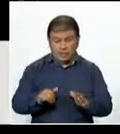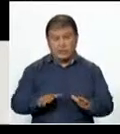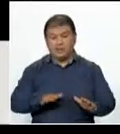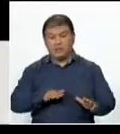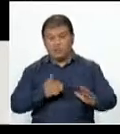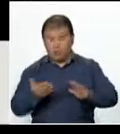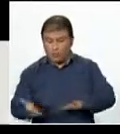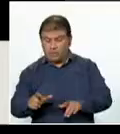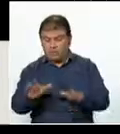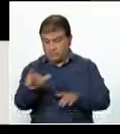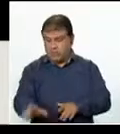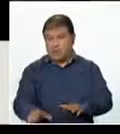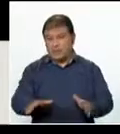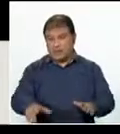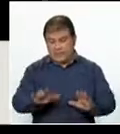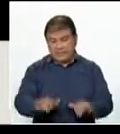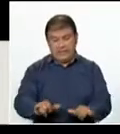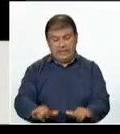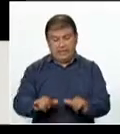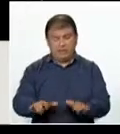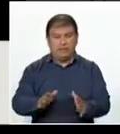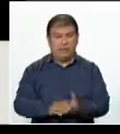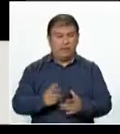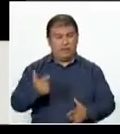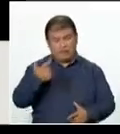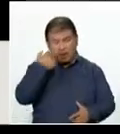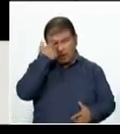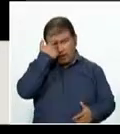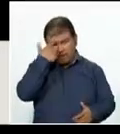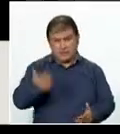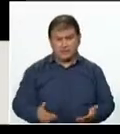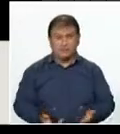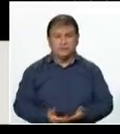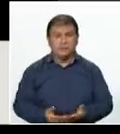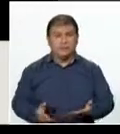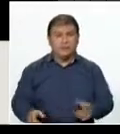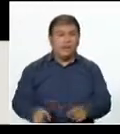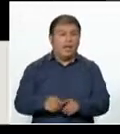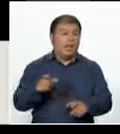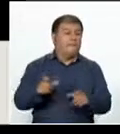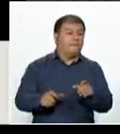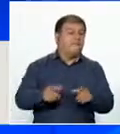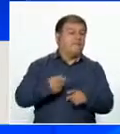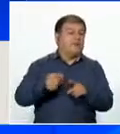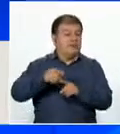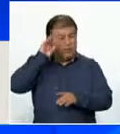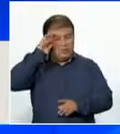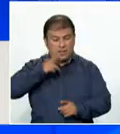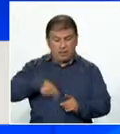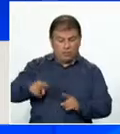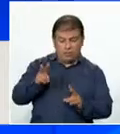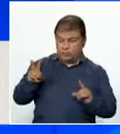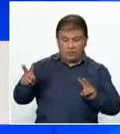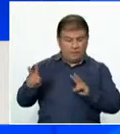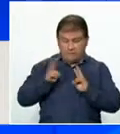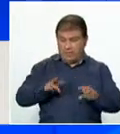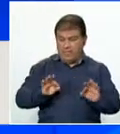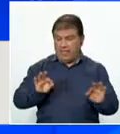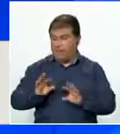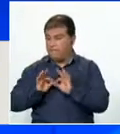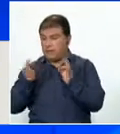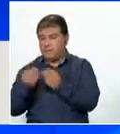cuerpo de esa persona que ha resultado, que recibió pues el impacto de bala en la cabeza. Hay policías alrededor, pero no se aprecia algún tipo de